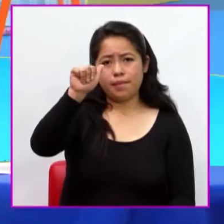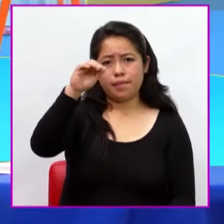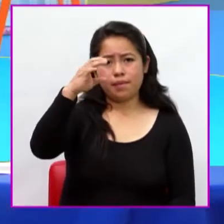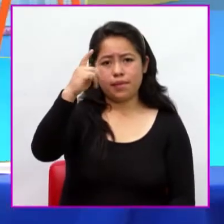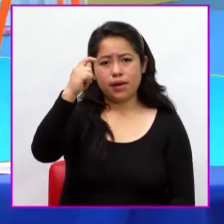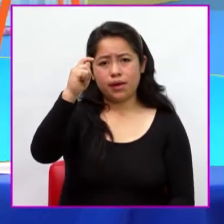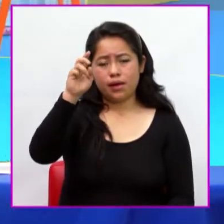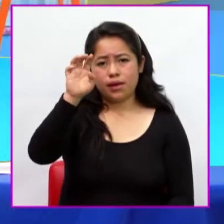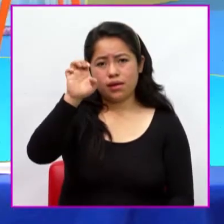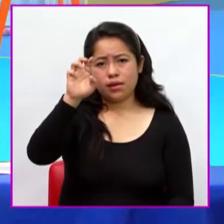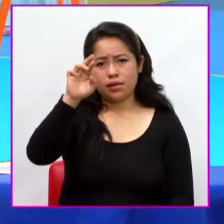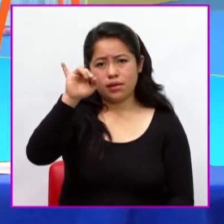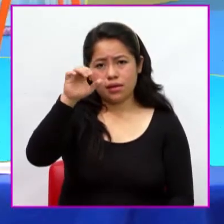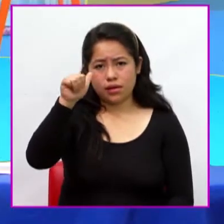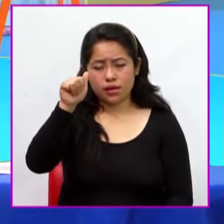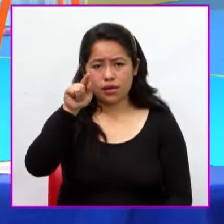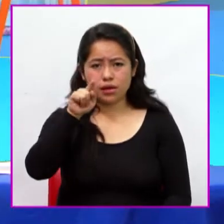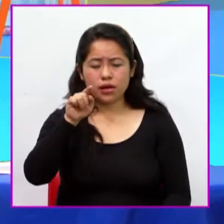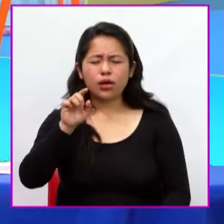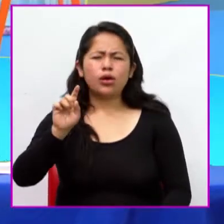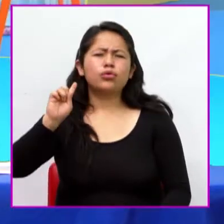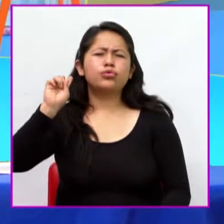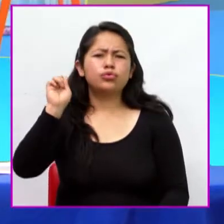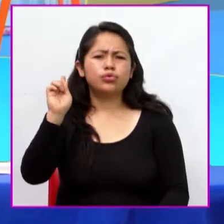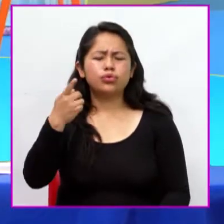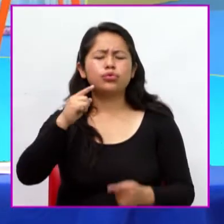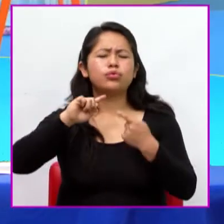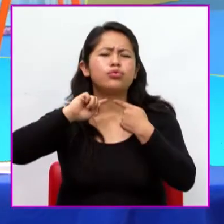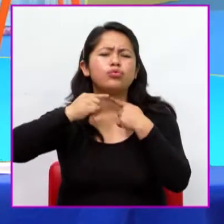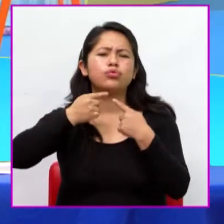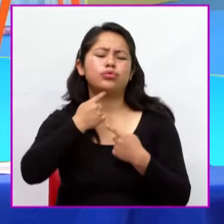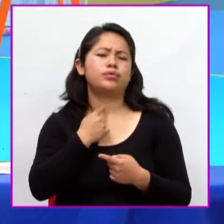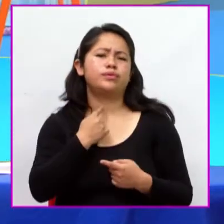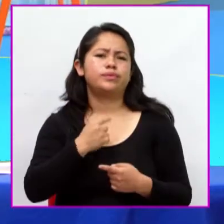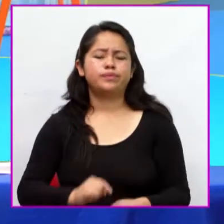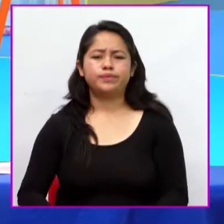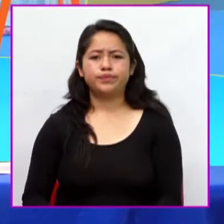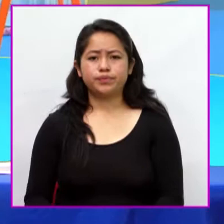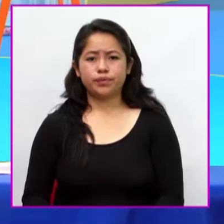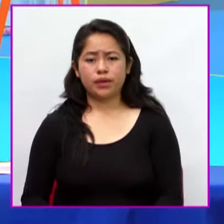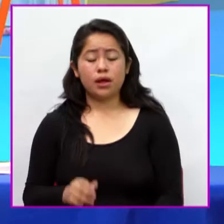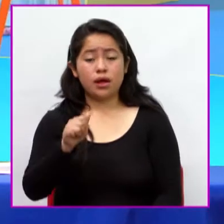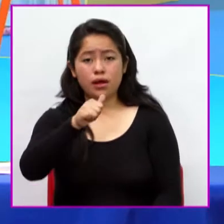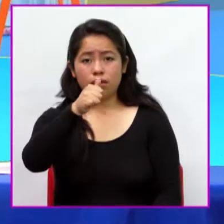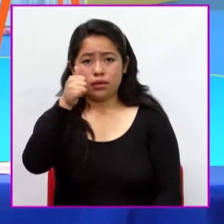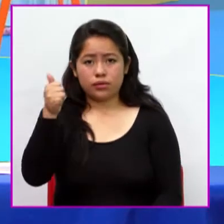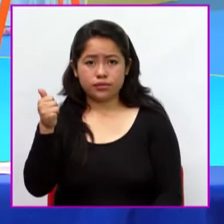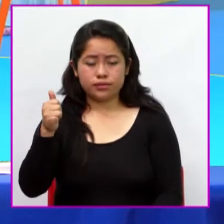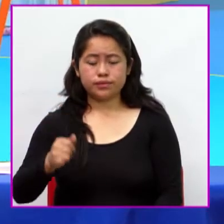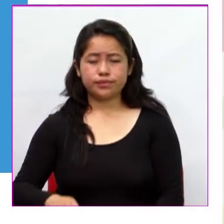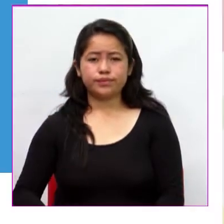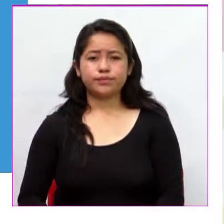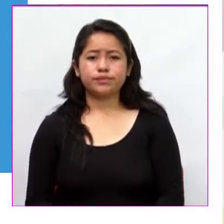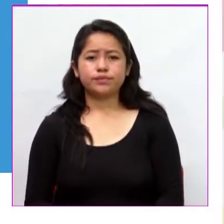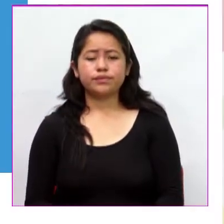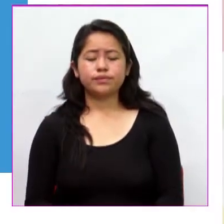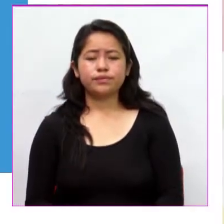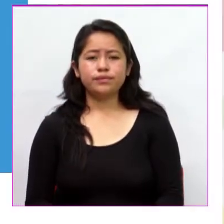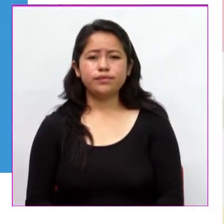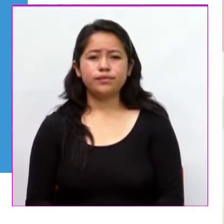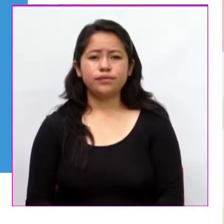garganta. Otra infección causada por estos vectores puede ser